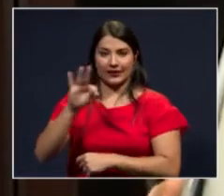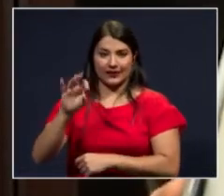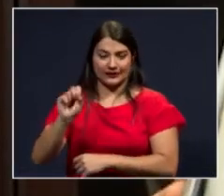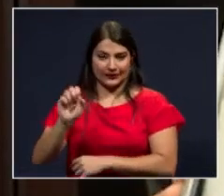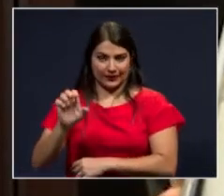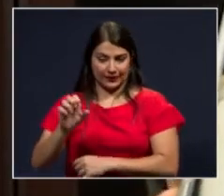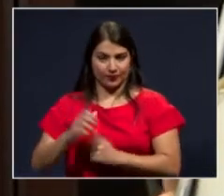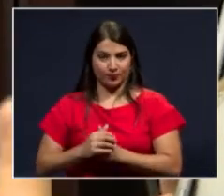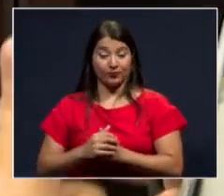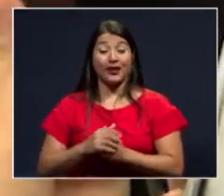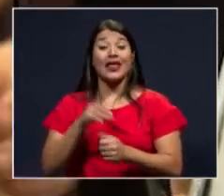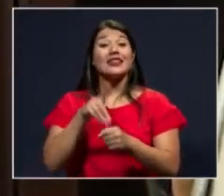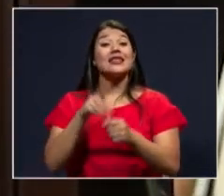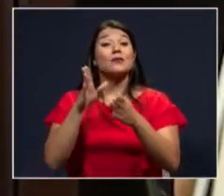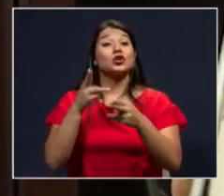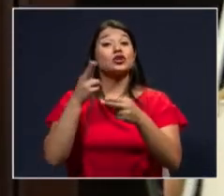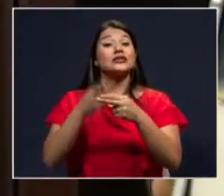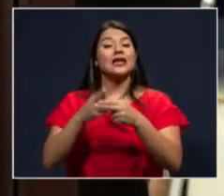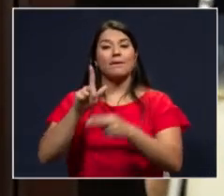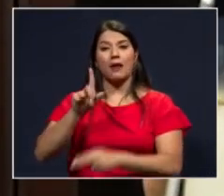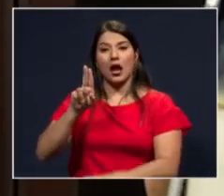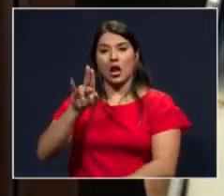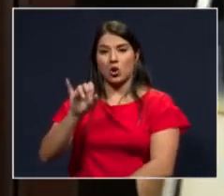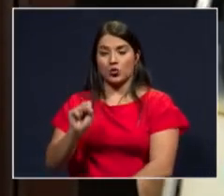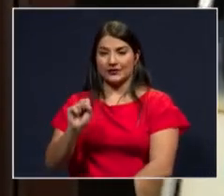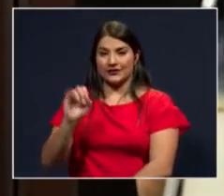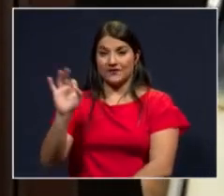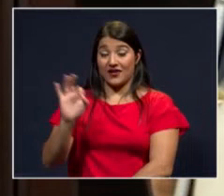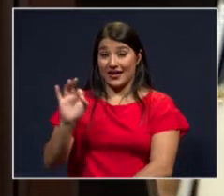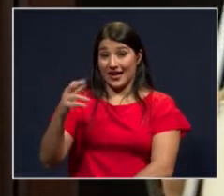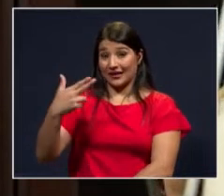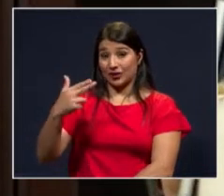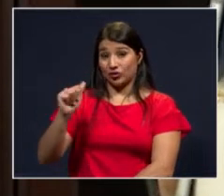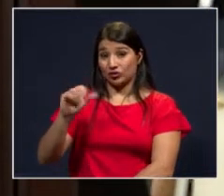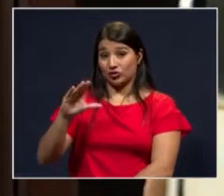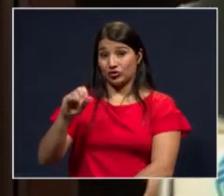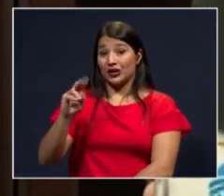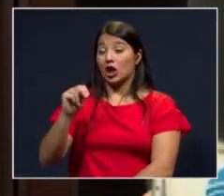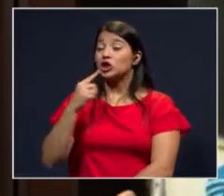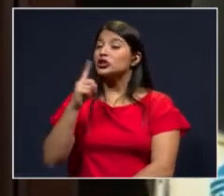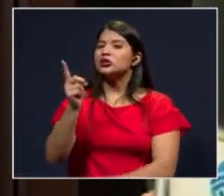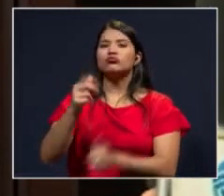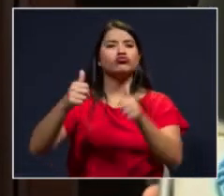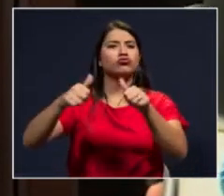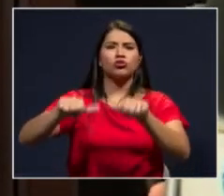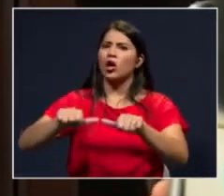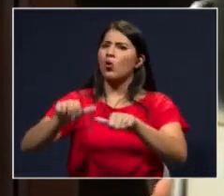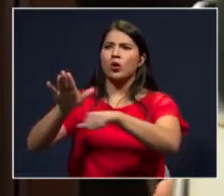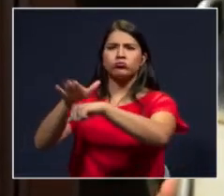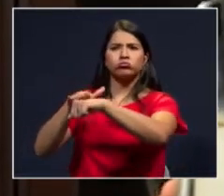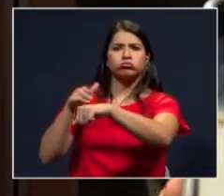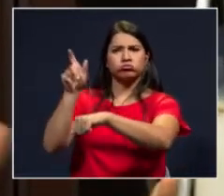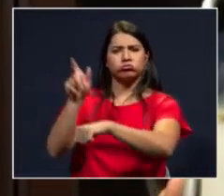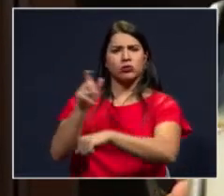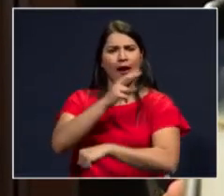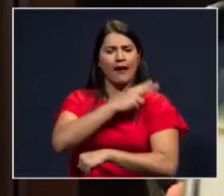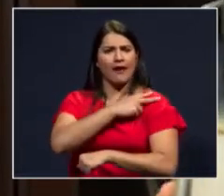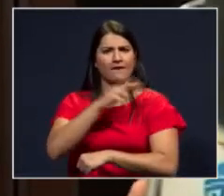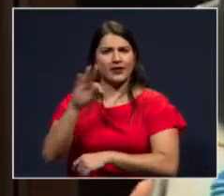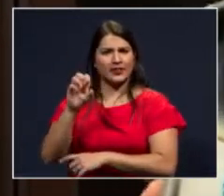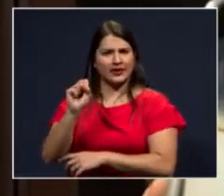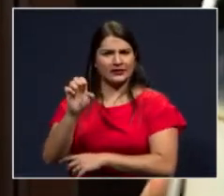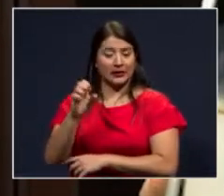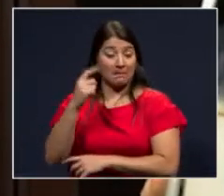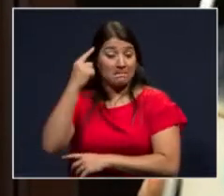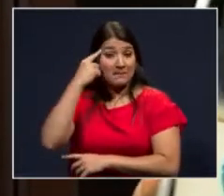El diputado Luis Fernando Chacón aseguró que votó en contra de la moción, pues no le parece que este tema le corresponde